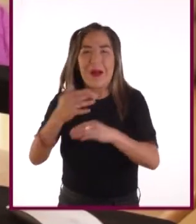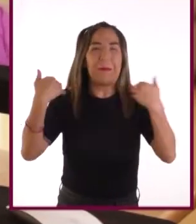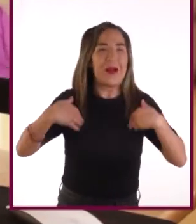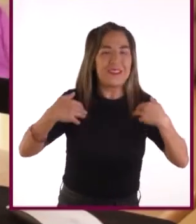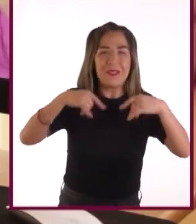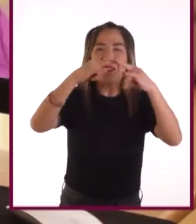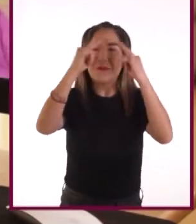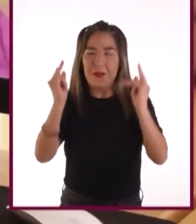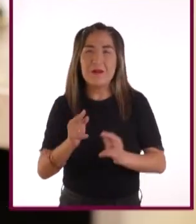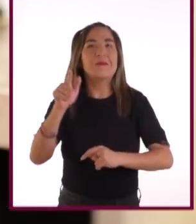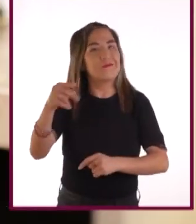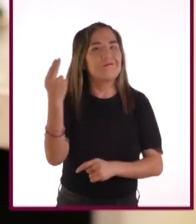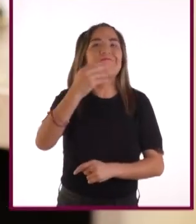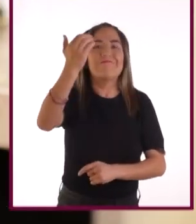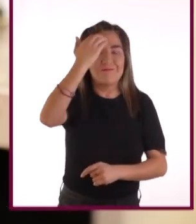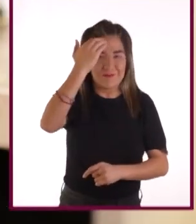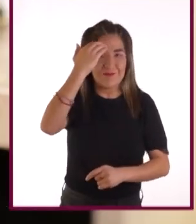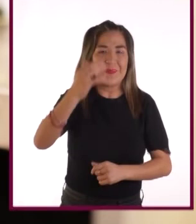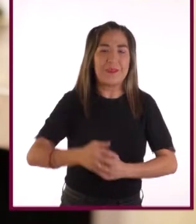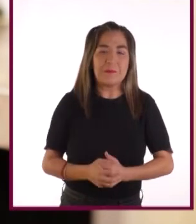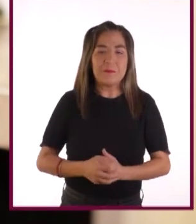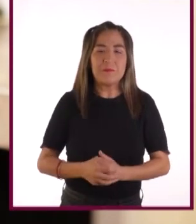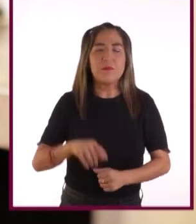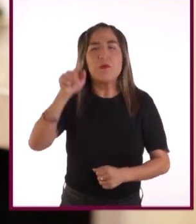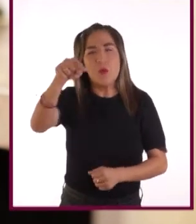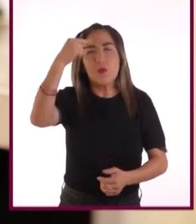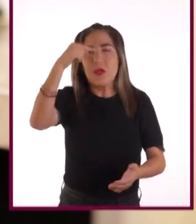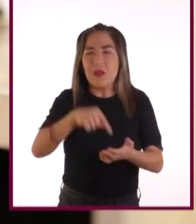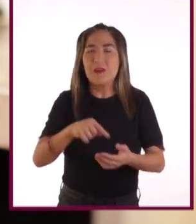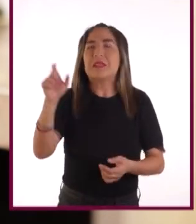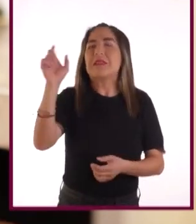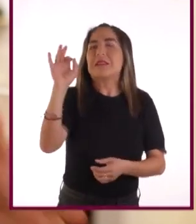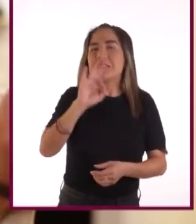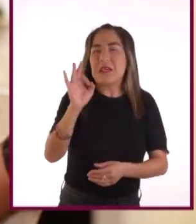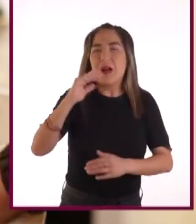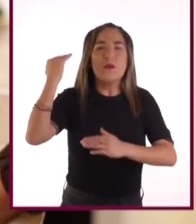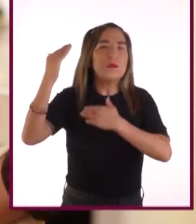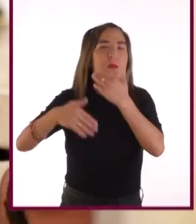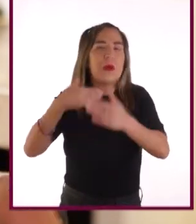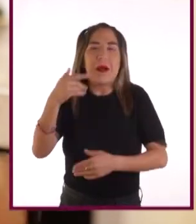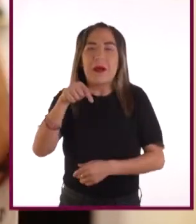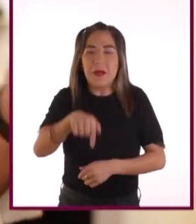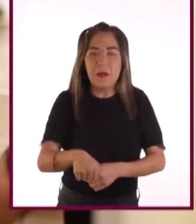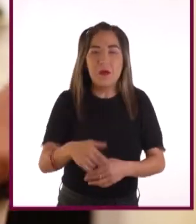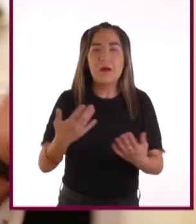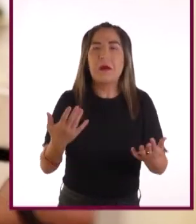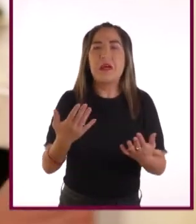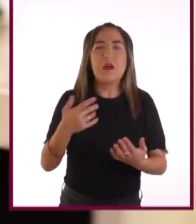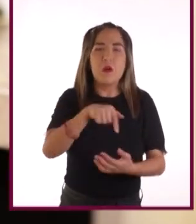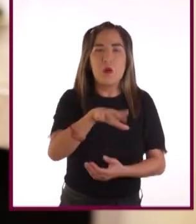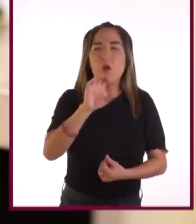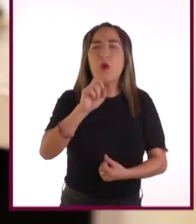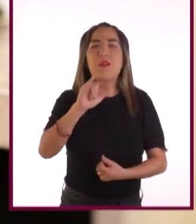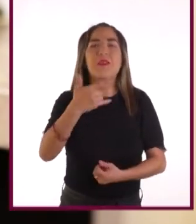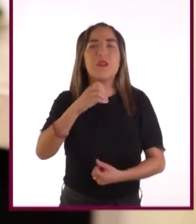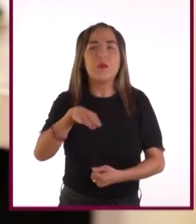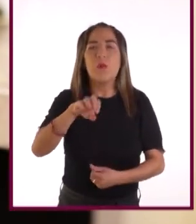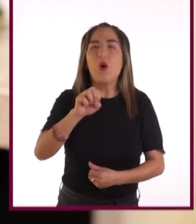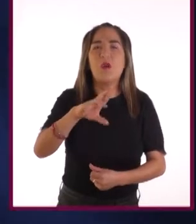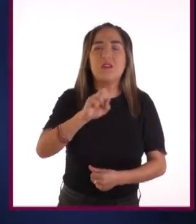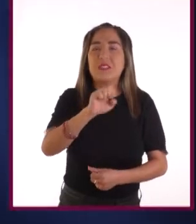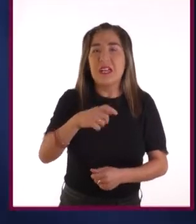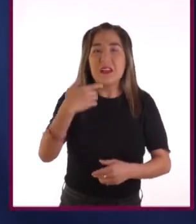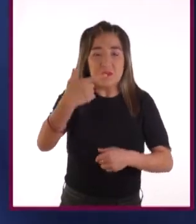preciso conocer. Mariana, ¿tú consideras que en algún momento pueda llegar a estar en desuso el código